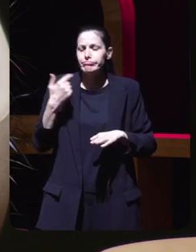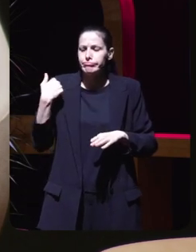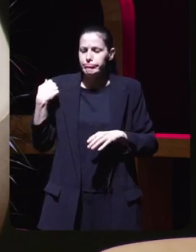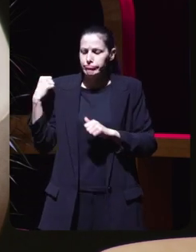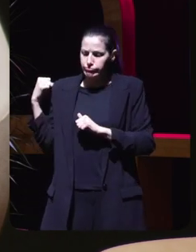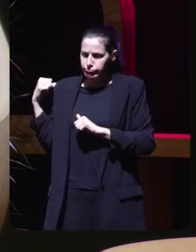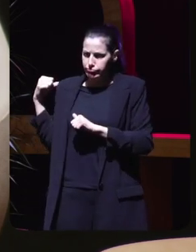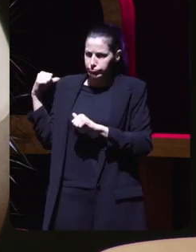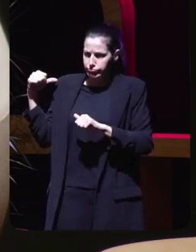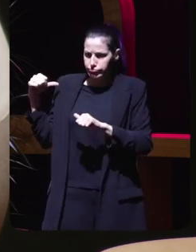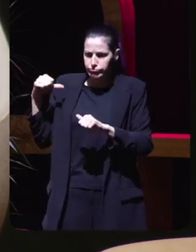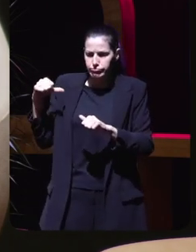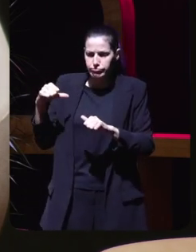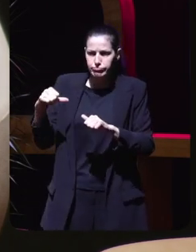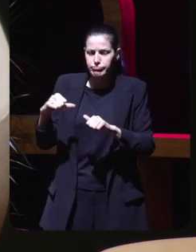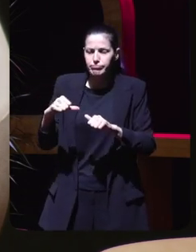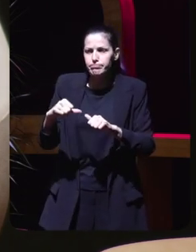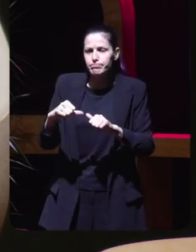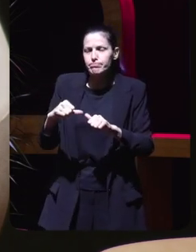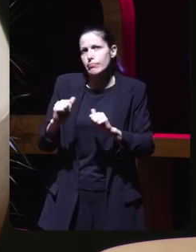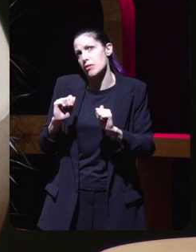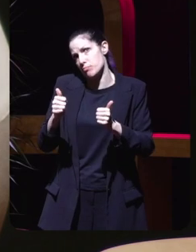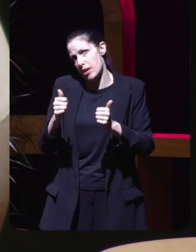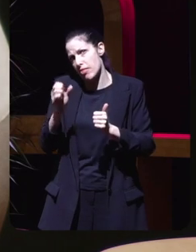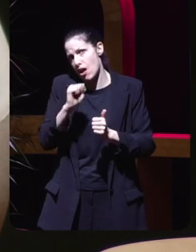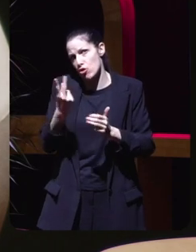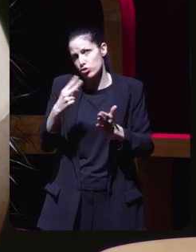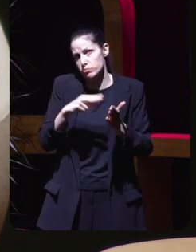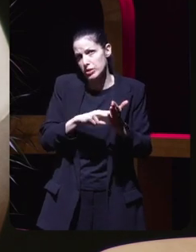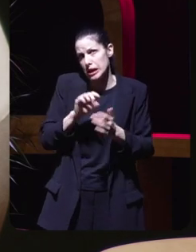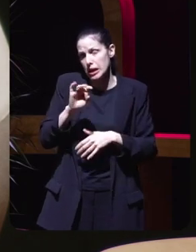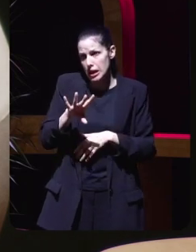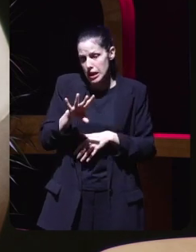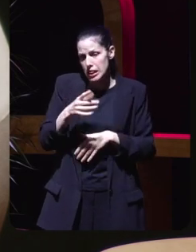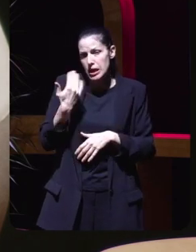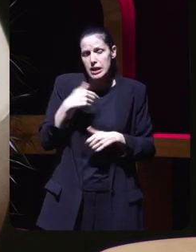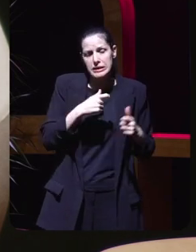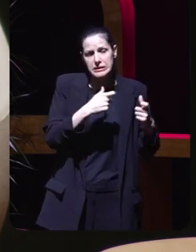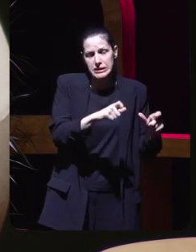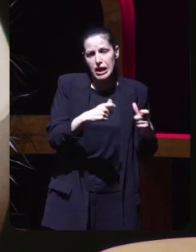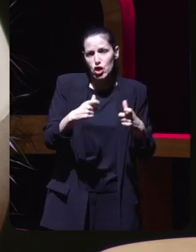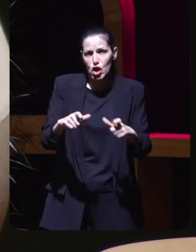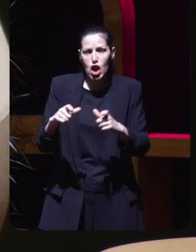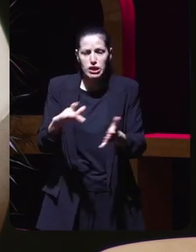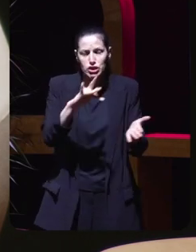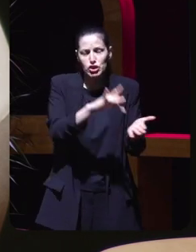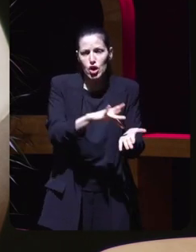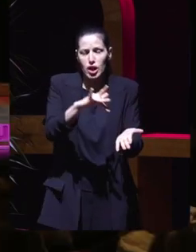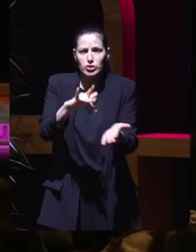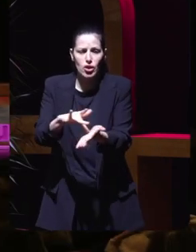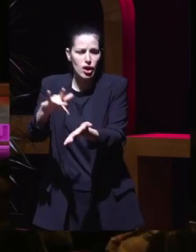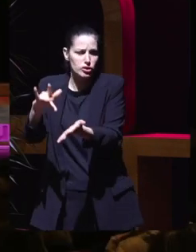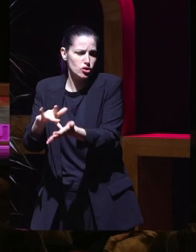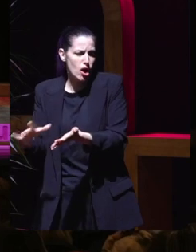2015 a todo esto que dentro de diario de pontevedra claro paséis por todas la sección a ver o sea no sé qué sección Me faltó porque